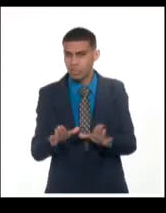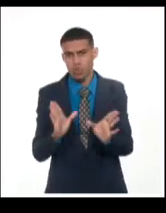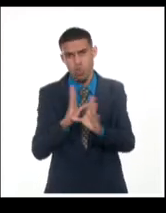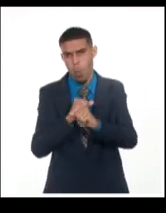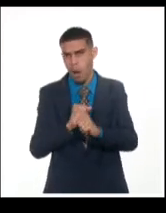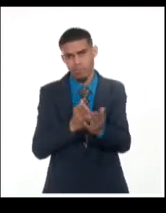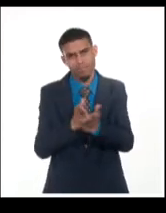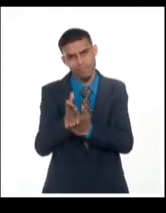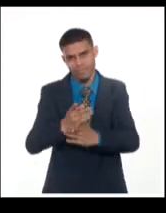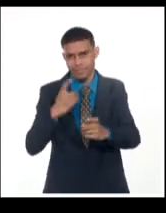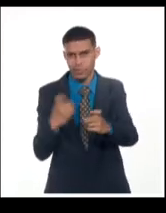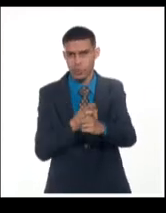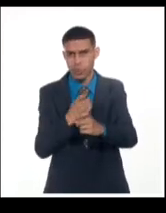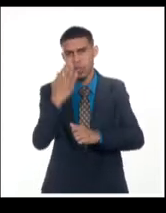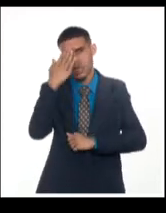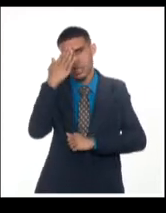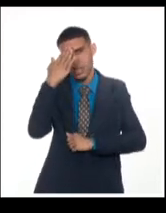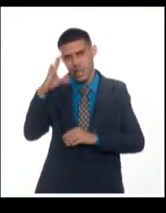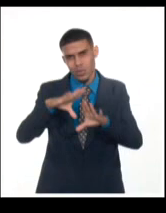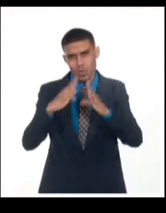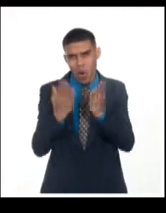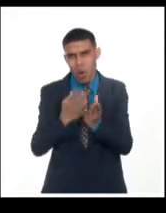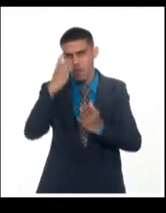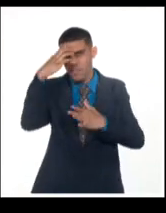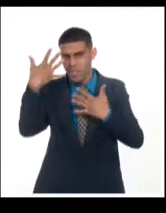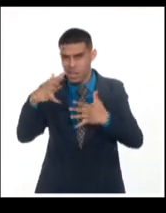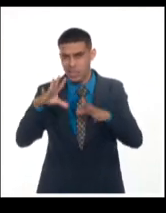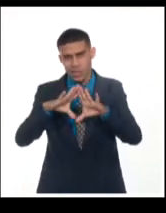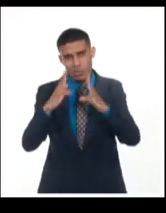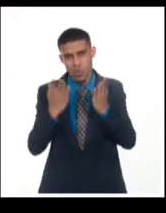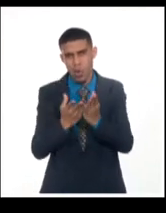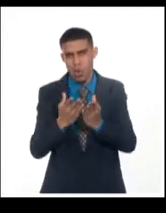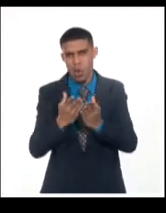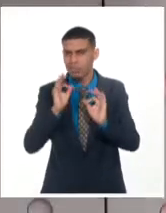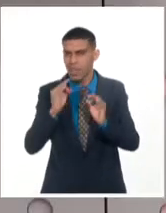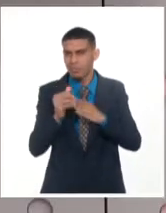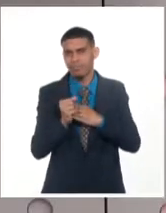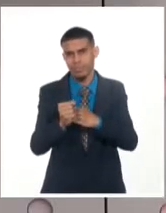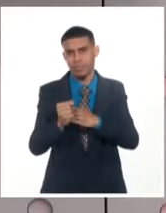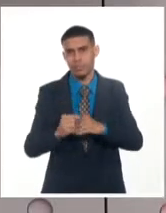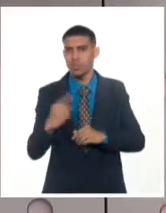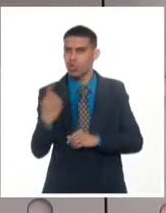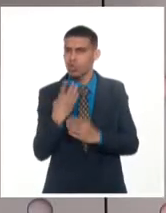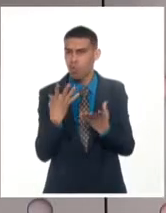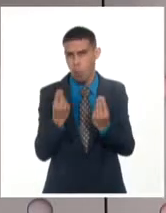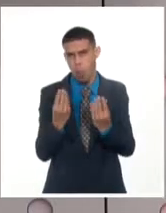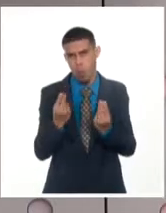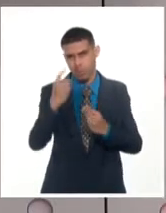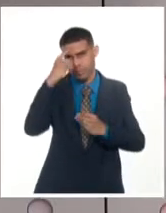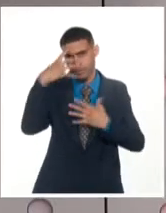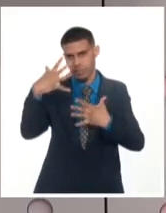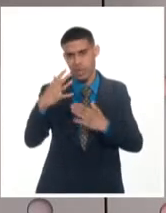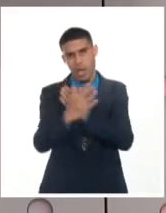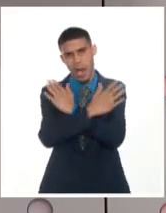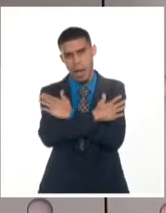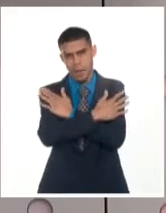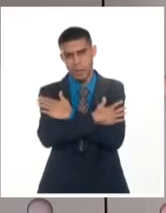Nuestra gratitud eterna para él, que sigue inspirándonos. Le deseamos muchas felicidades. Un fuerte